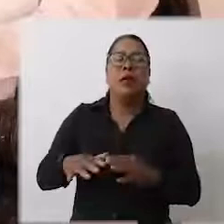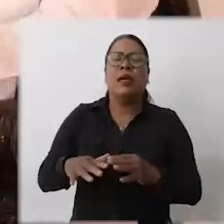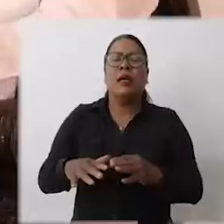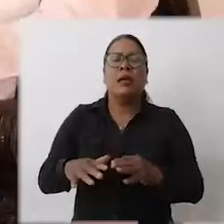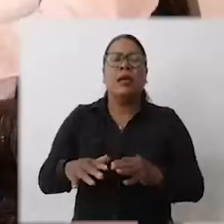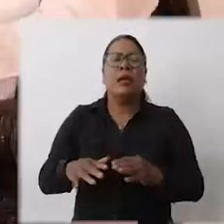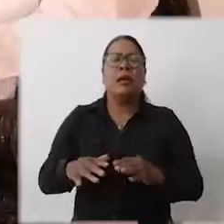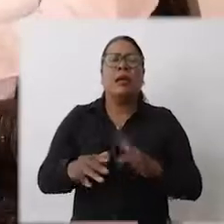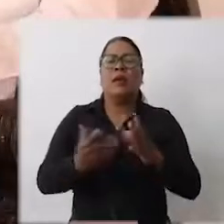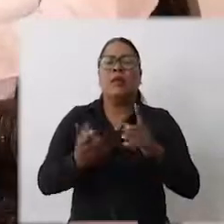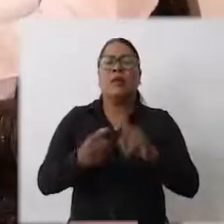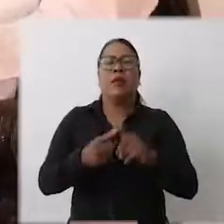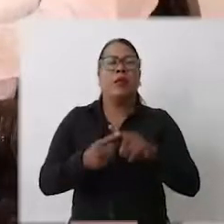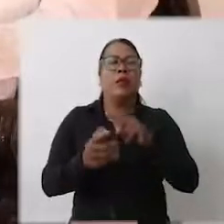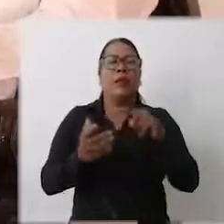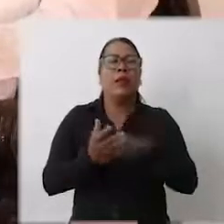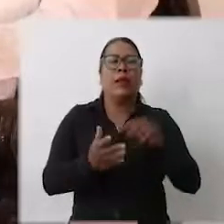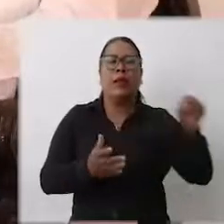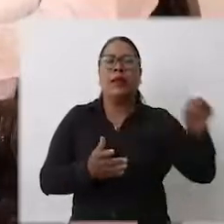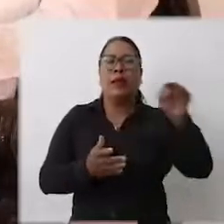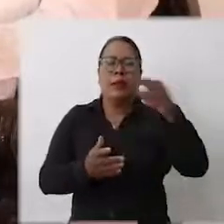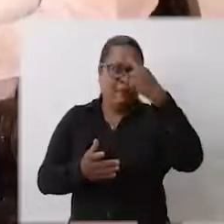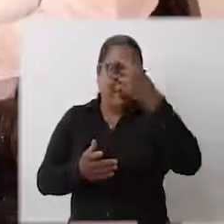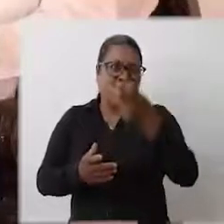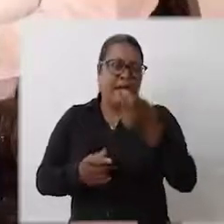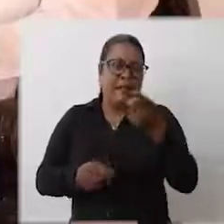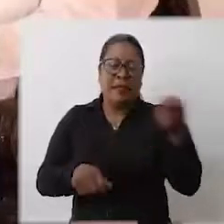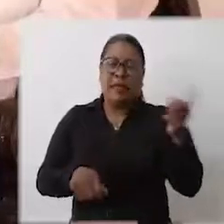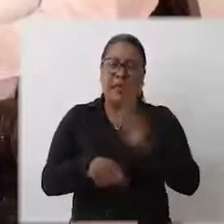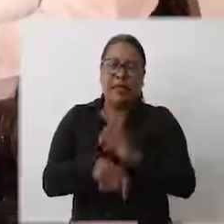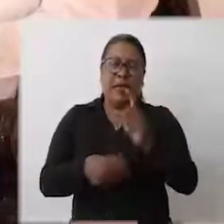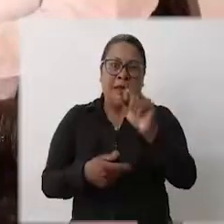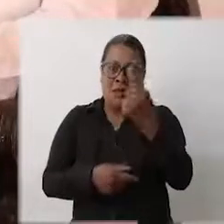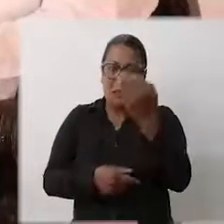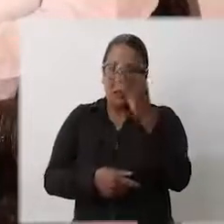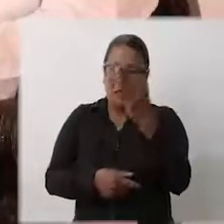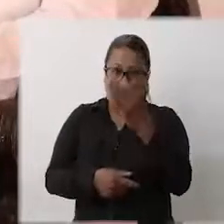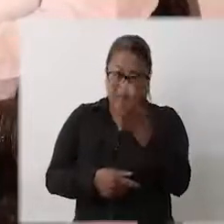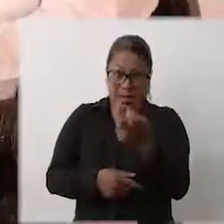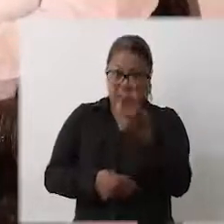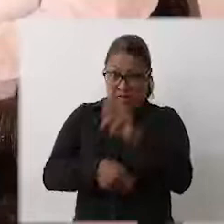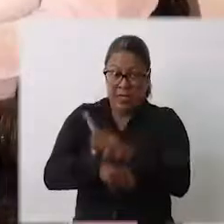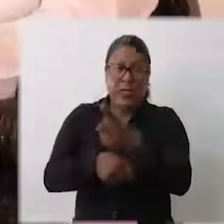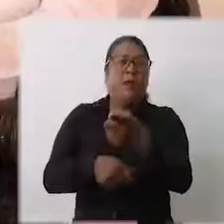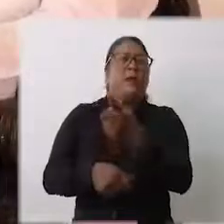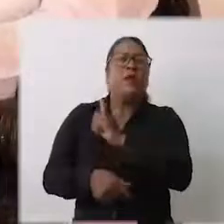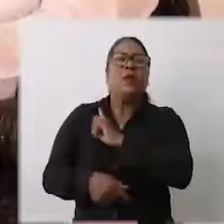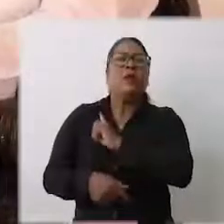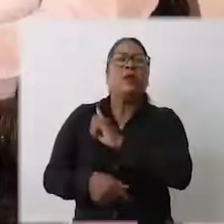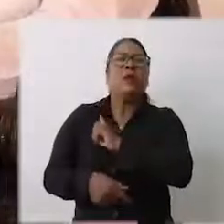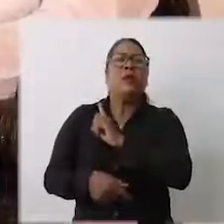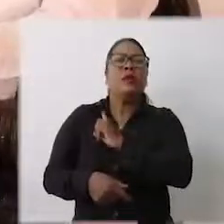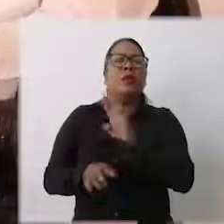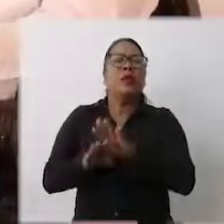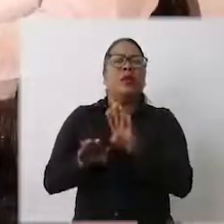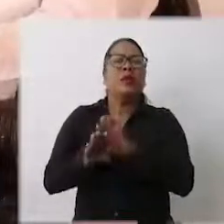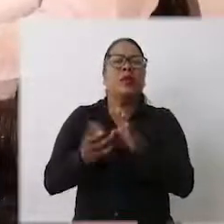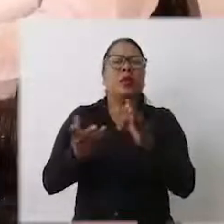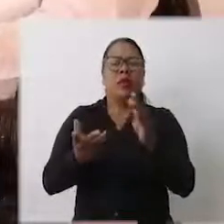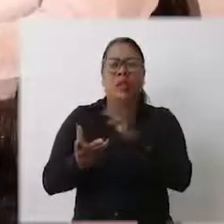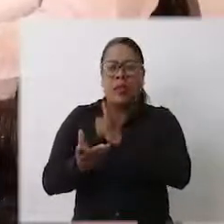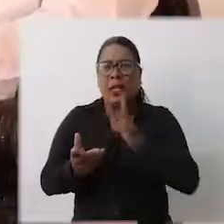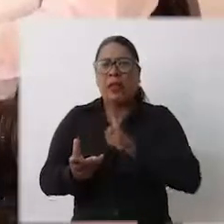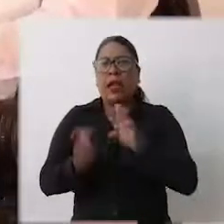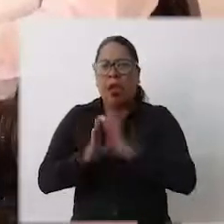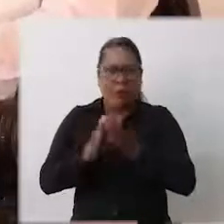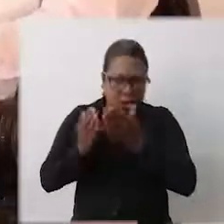generando, apenas hoy se presenta como tal este reglamento y esta creación del instituto que viene a generar, y bueno, yo creo